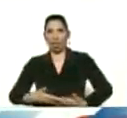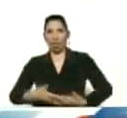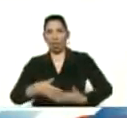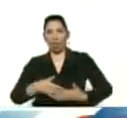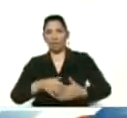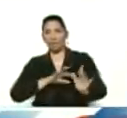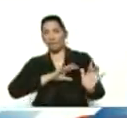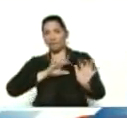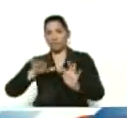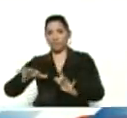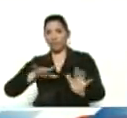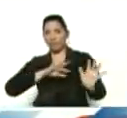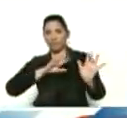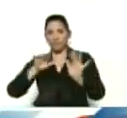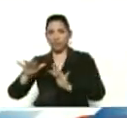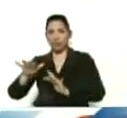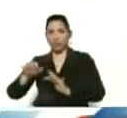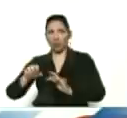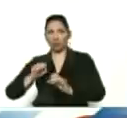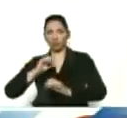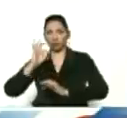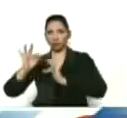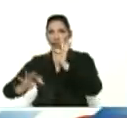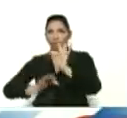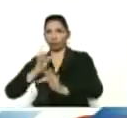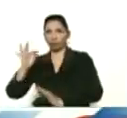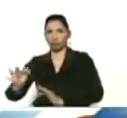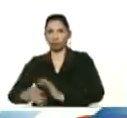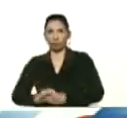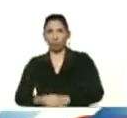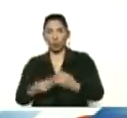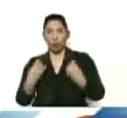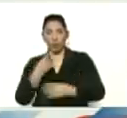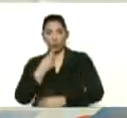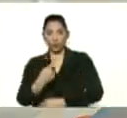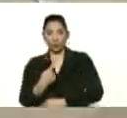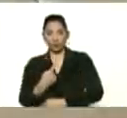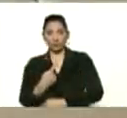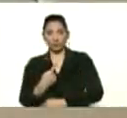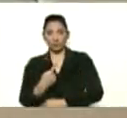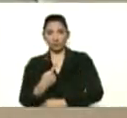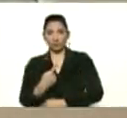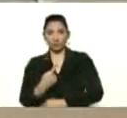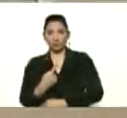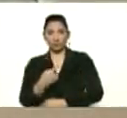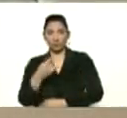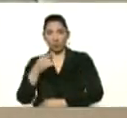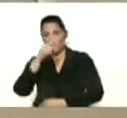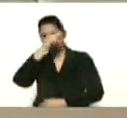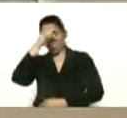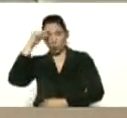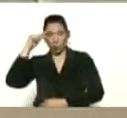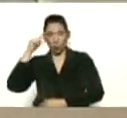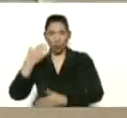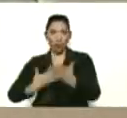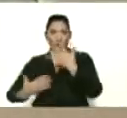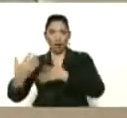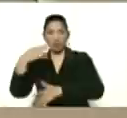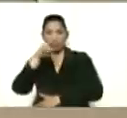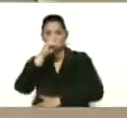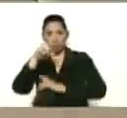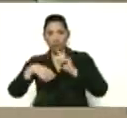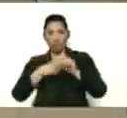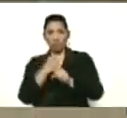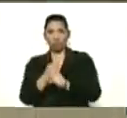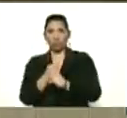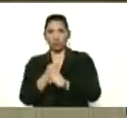migrantes infectados. Es decir, como decía Julio Borges hace dos años,